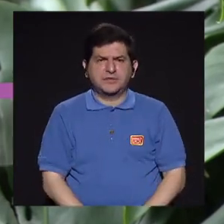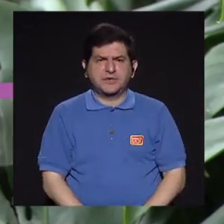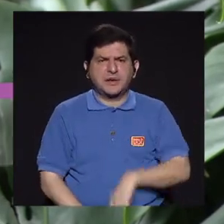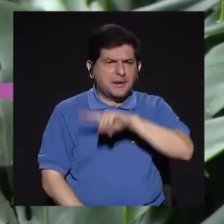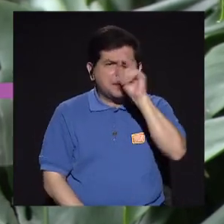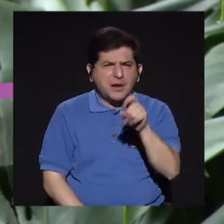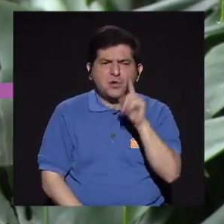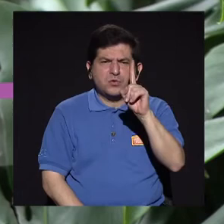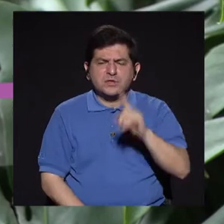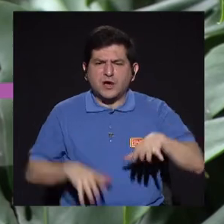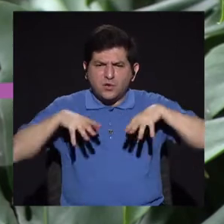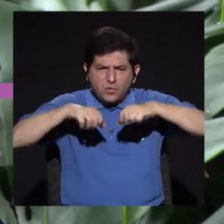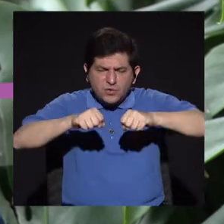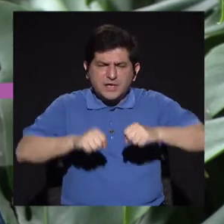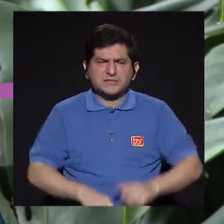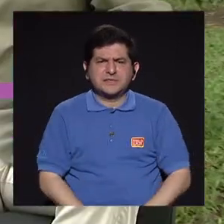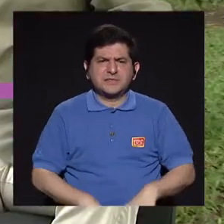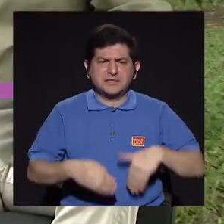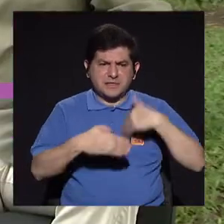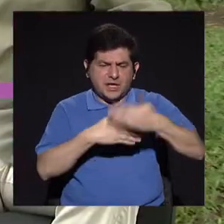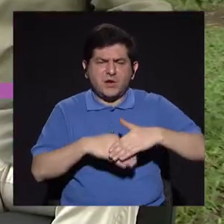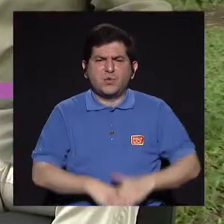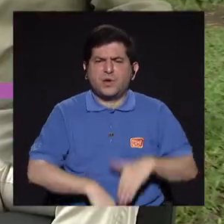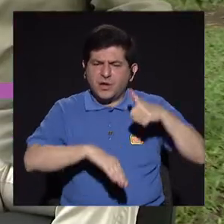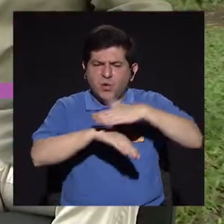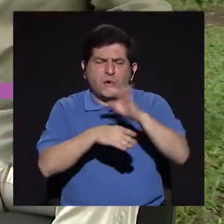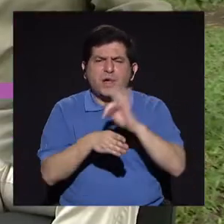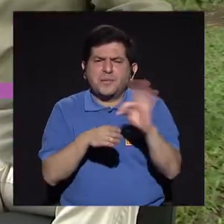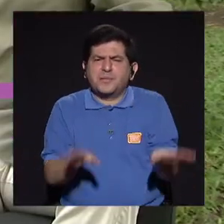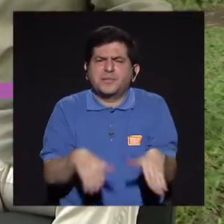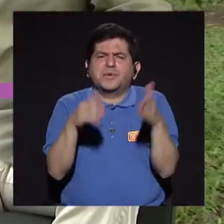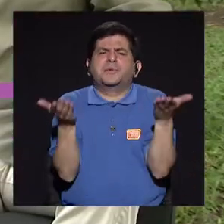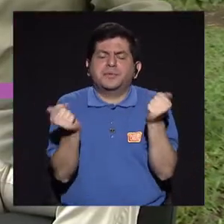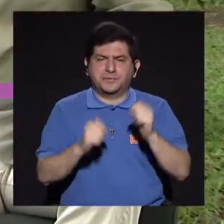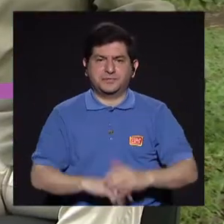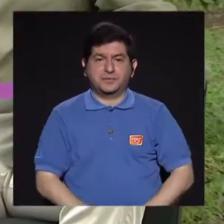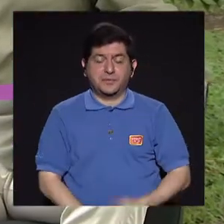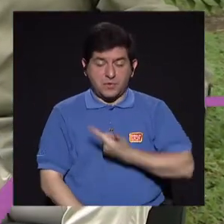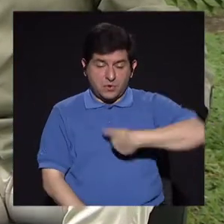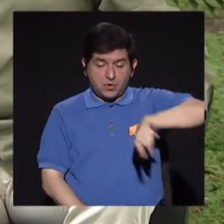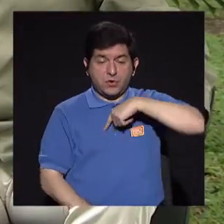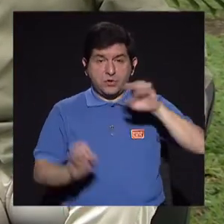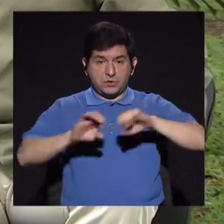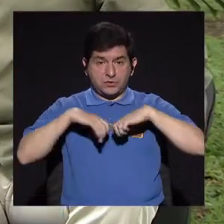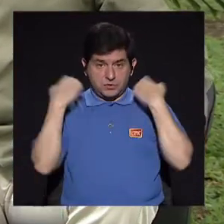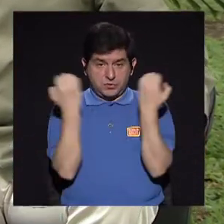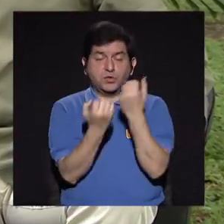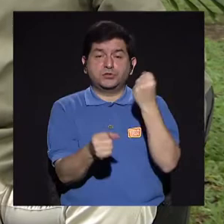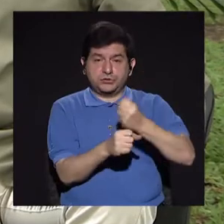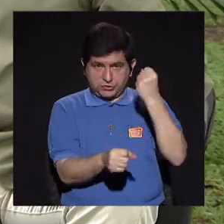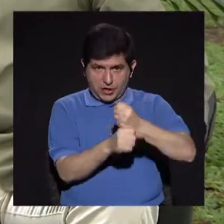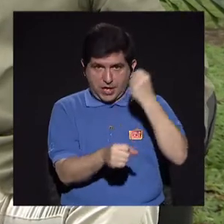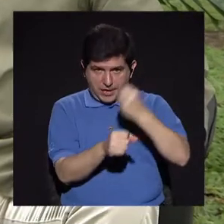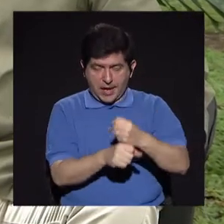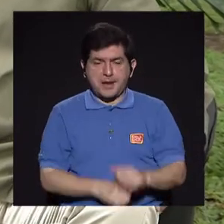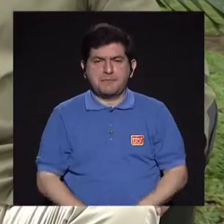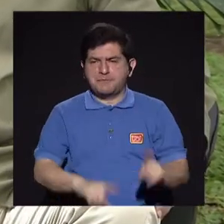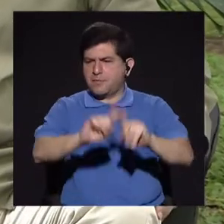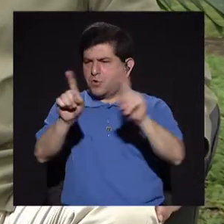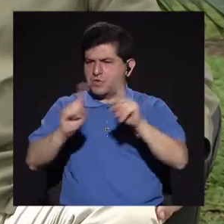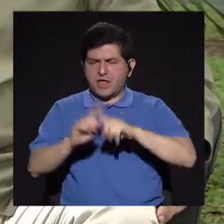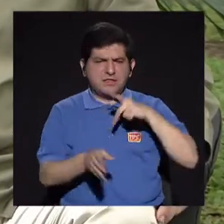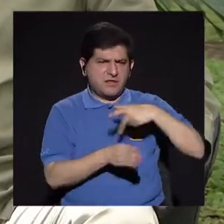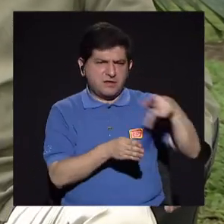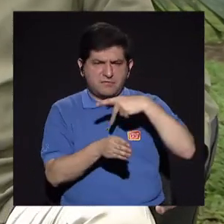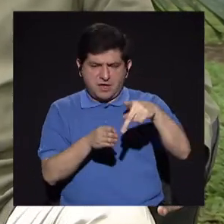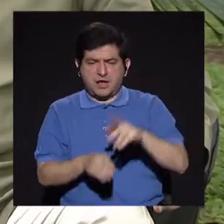sería una consulta, por ejemplo, para que usted pueda recetar este tipo de terapia. Claro, nosotros somos un equipo de trabajo, o sea, un equipo multidisciplinario